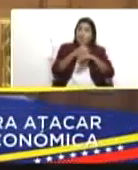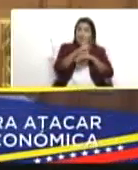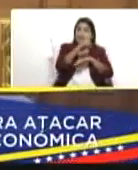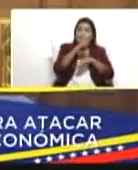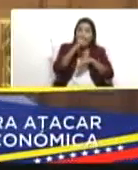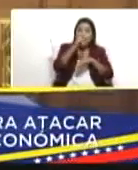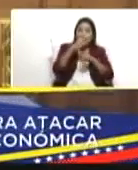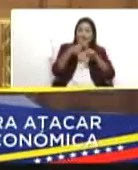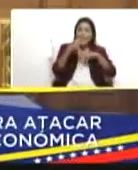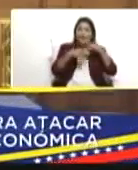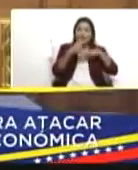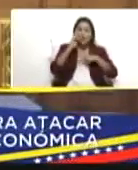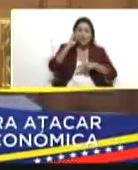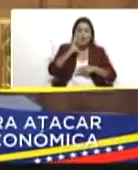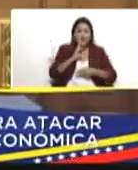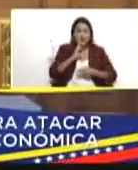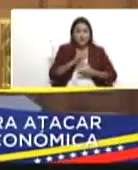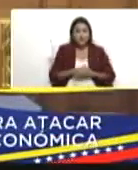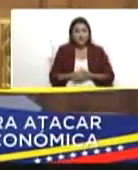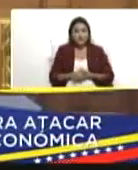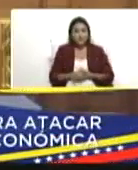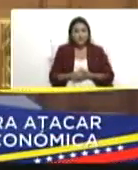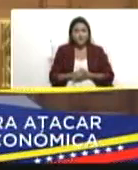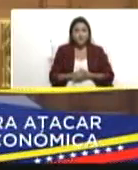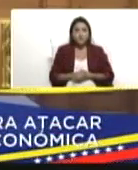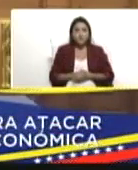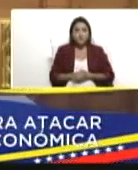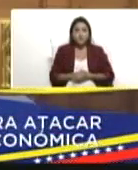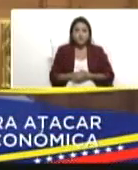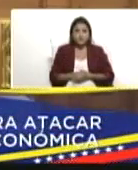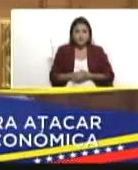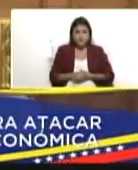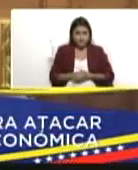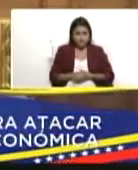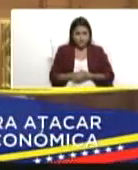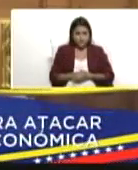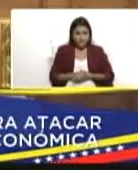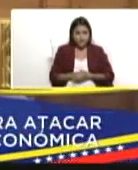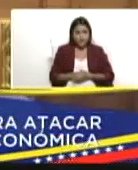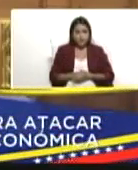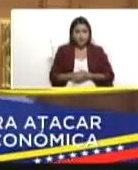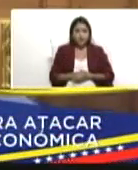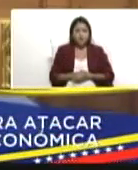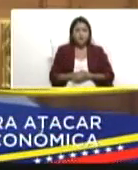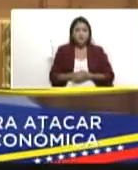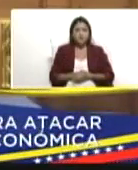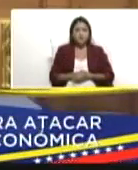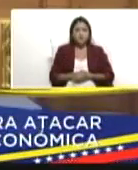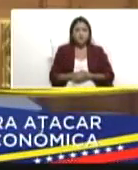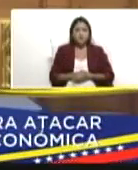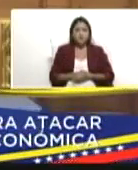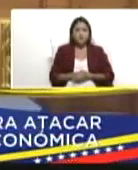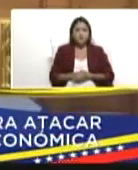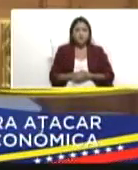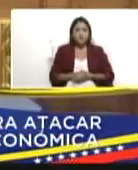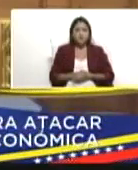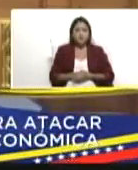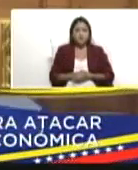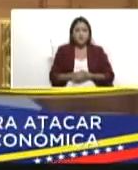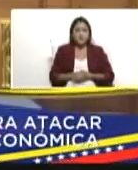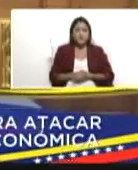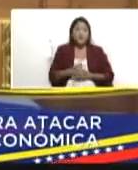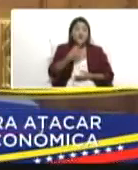maduro y de la Revolución bolivariana pero decirlo desde una izquierda radical creíble entre comillas